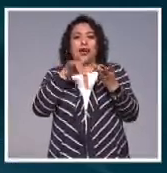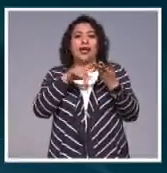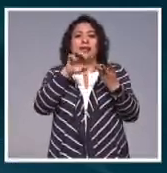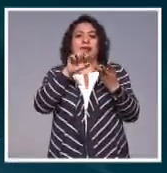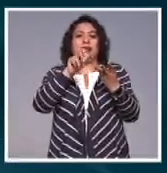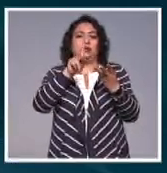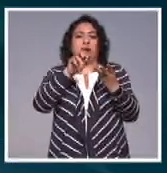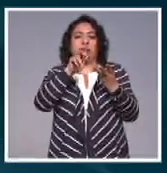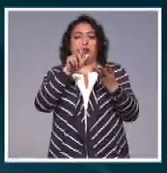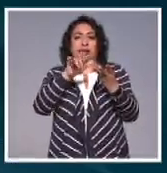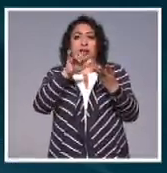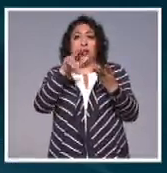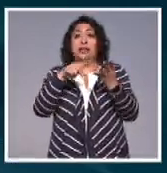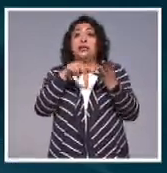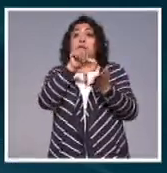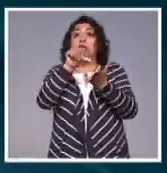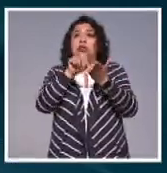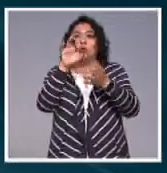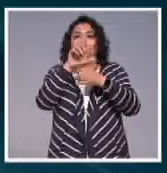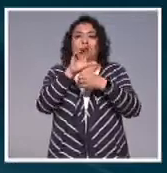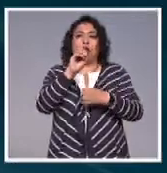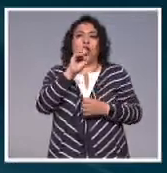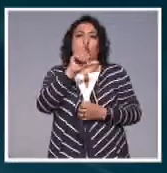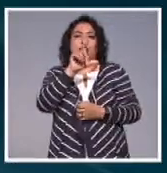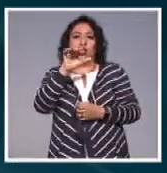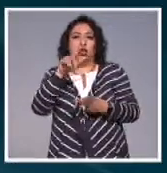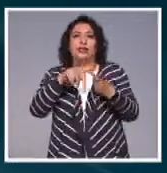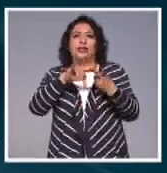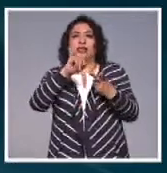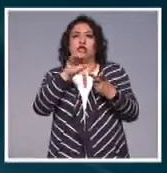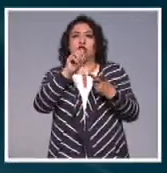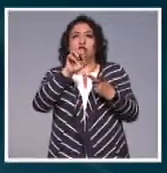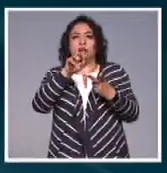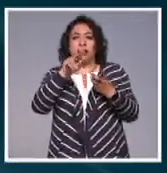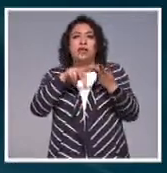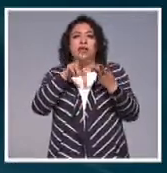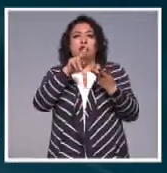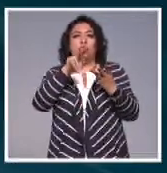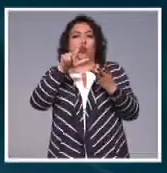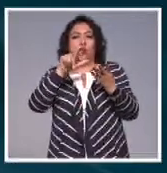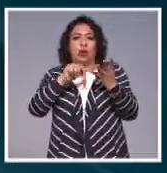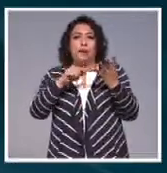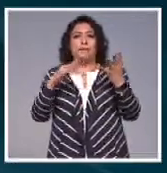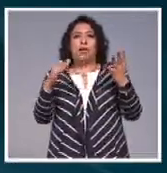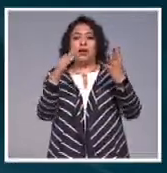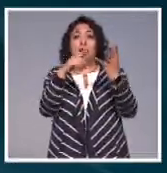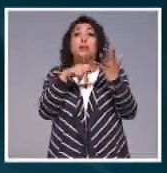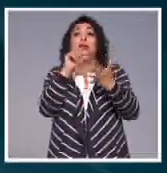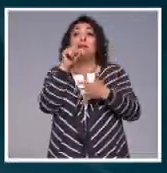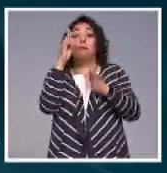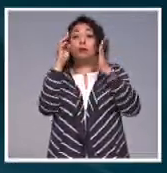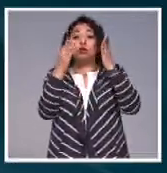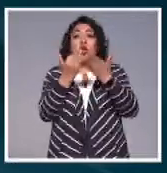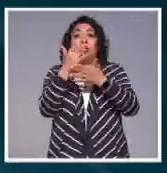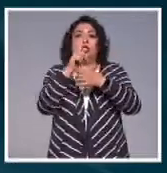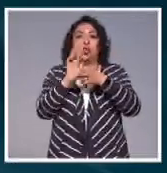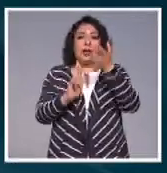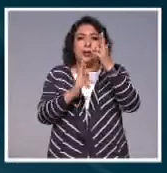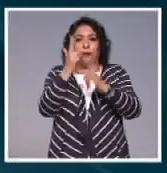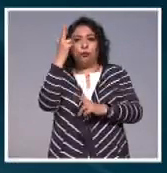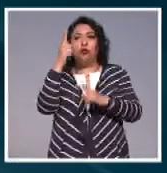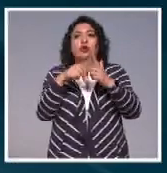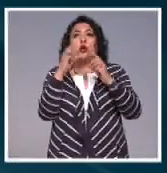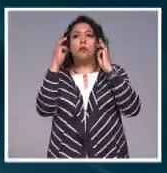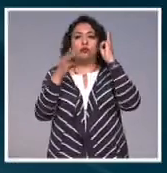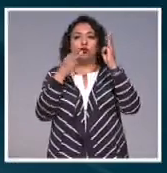Esperanza Iris, los centros culturales Olin Yolistli, José Martí, El Rule y La Pirámide, así como el Museo Nacional de la Revolución y el